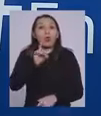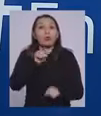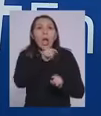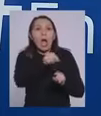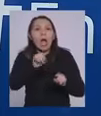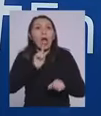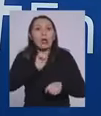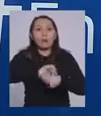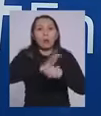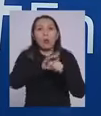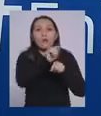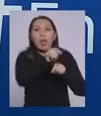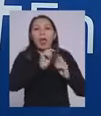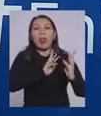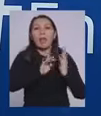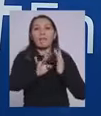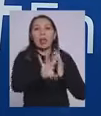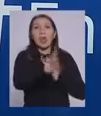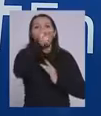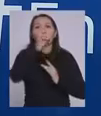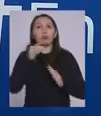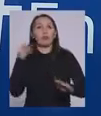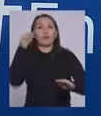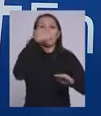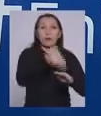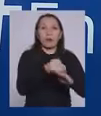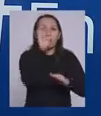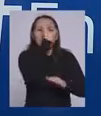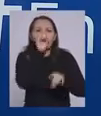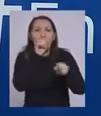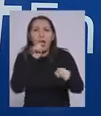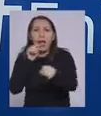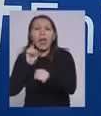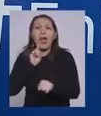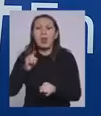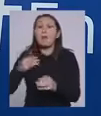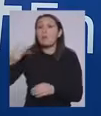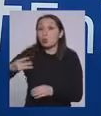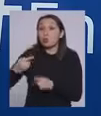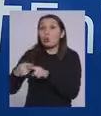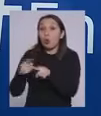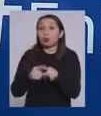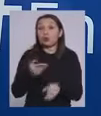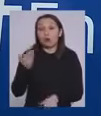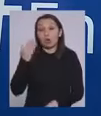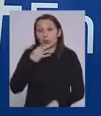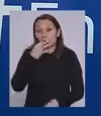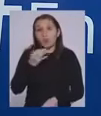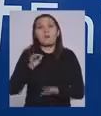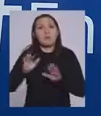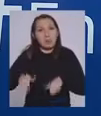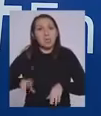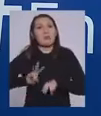casos positivos. Y esa es la forma en cómo también el resto de los municipios que yo acabo de mencionar